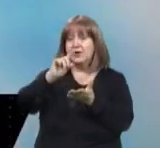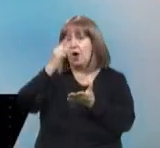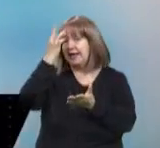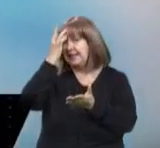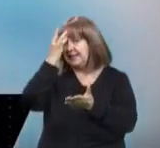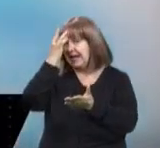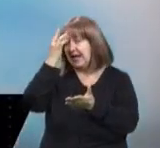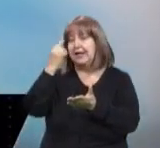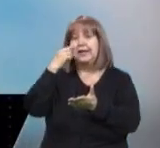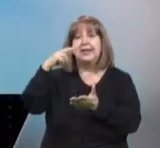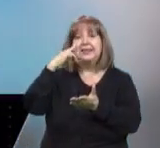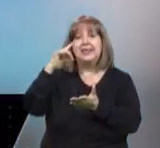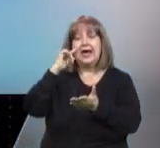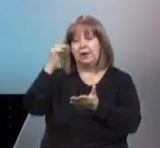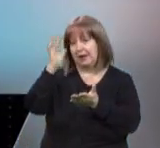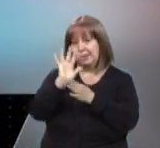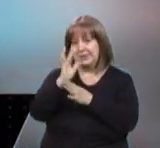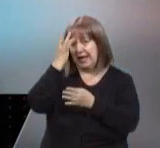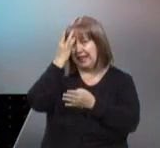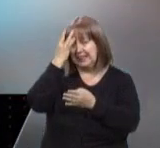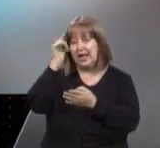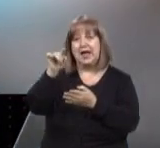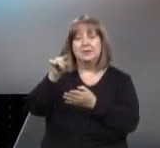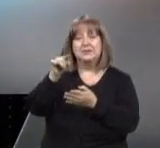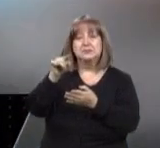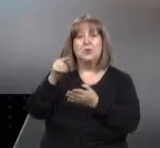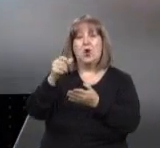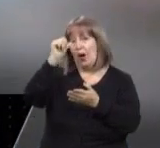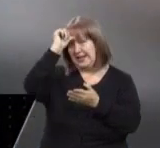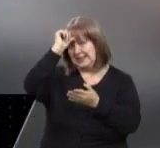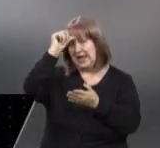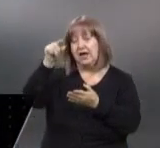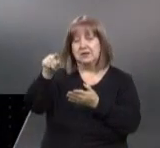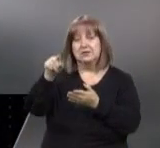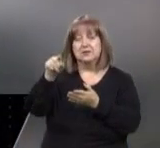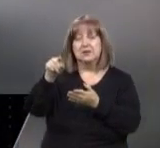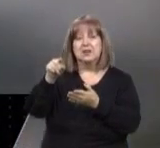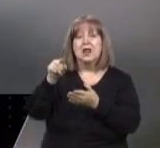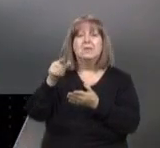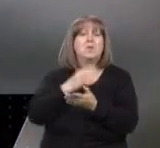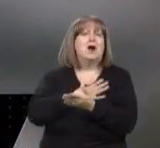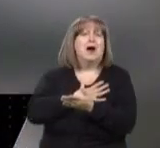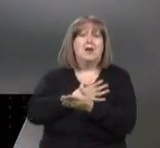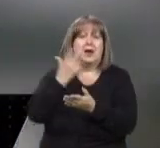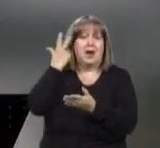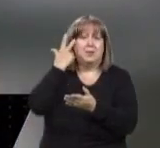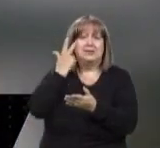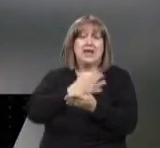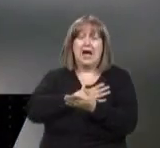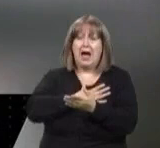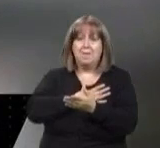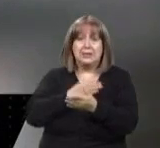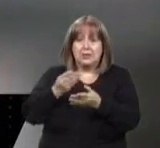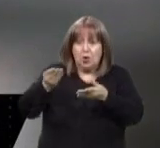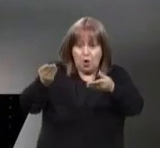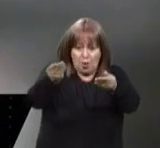llama Pulavor, creo que se pronuncia así. Es un pueblo muy pequeño de la India donde colocaron esta